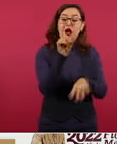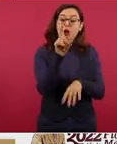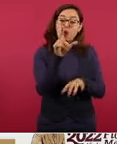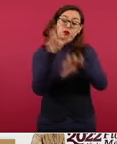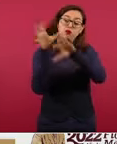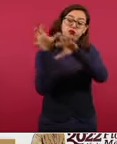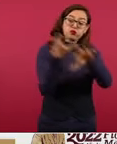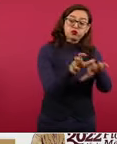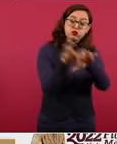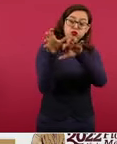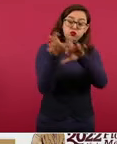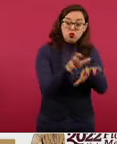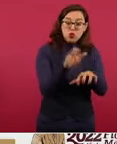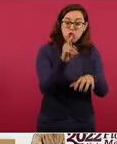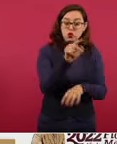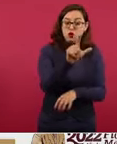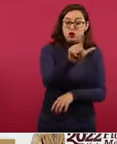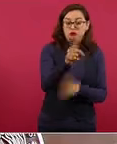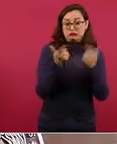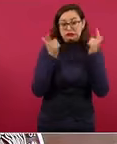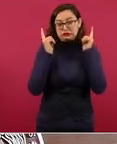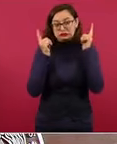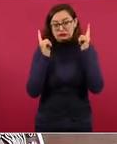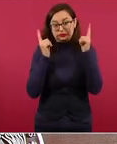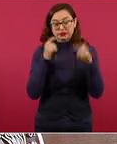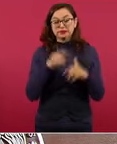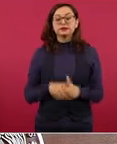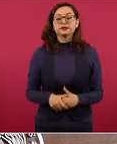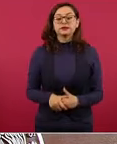esta de este ciclón tropical